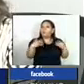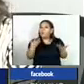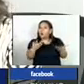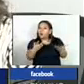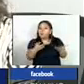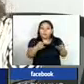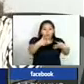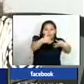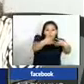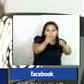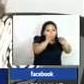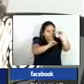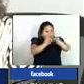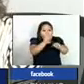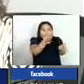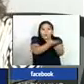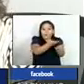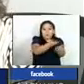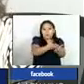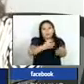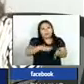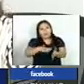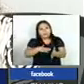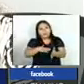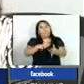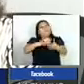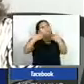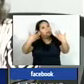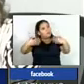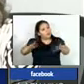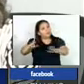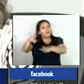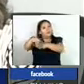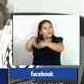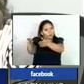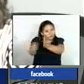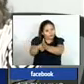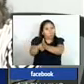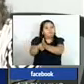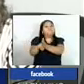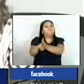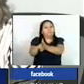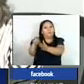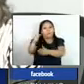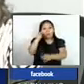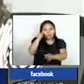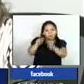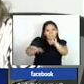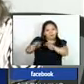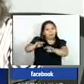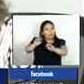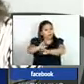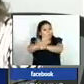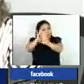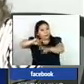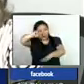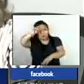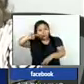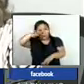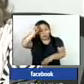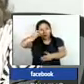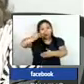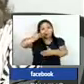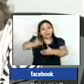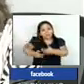plataforma legislativa, pero obviamente cuando nosotros lleguemos a la Asamblea Legislativa, queremos transparentar absolutamente todos los